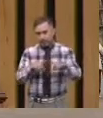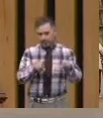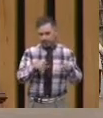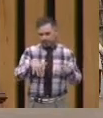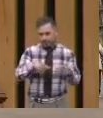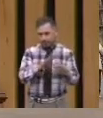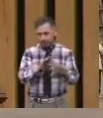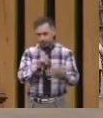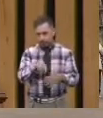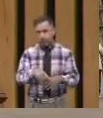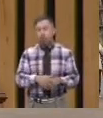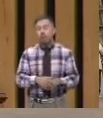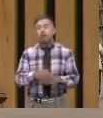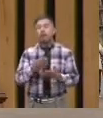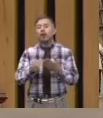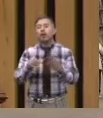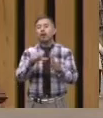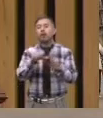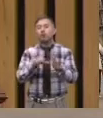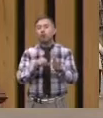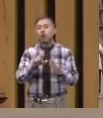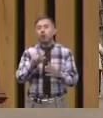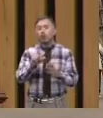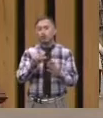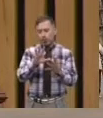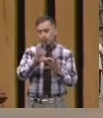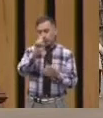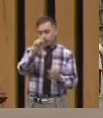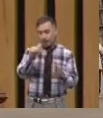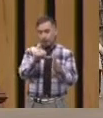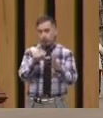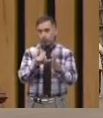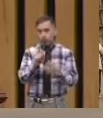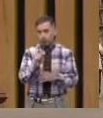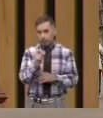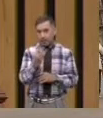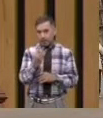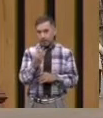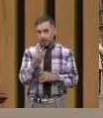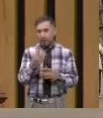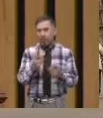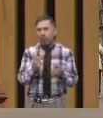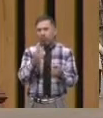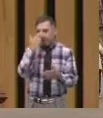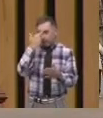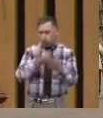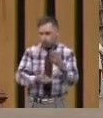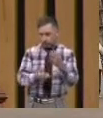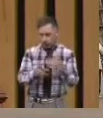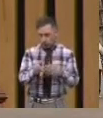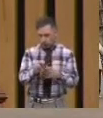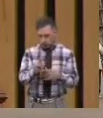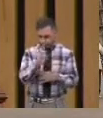fin de no violentar el artículo 23 constitucional, considero que únicamente